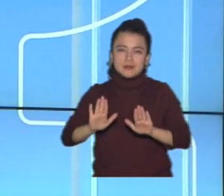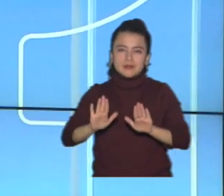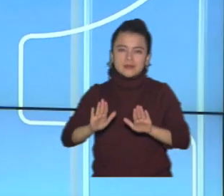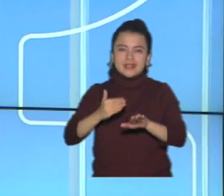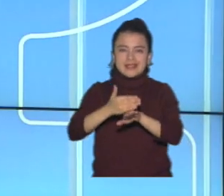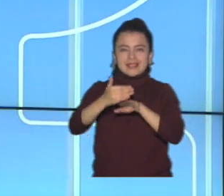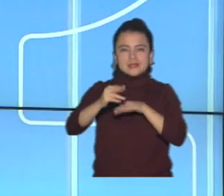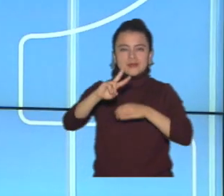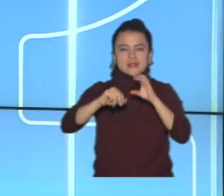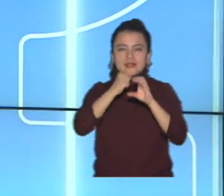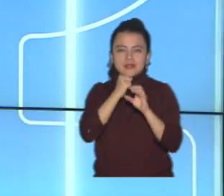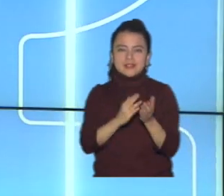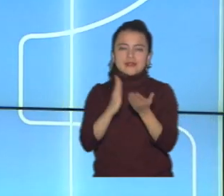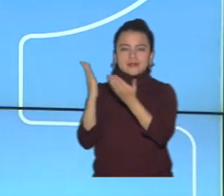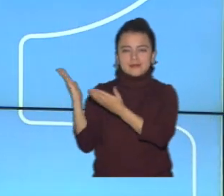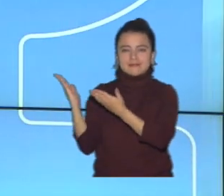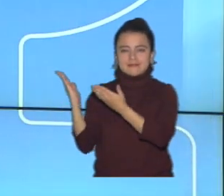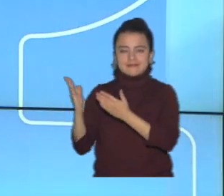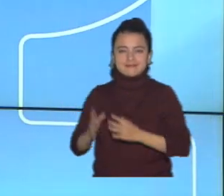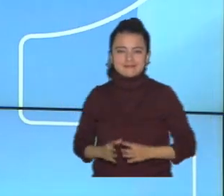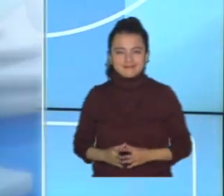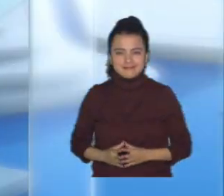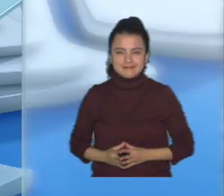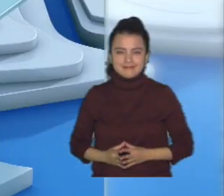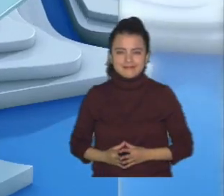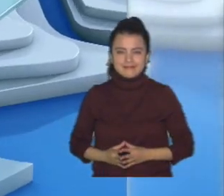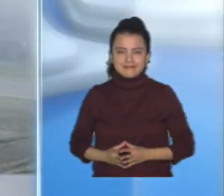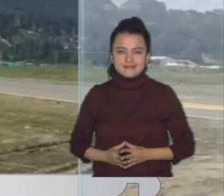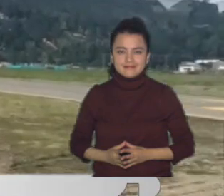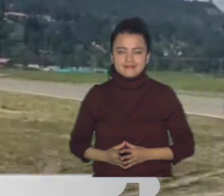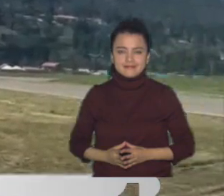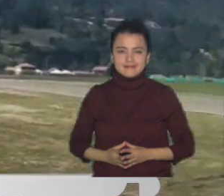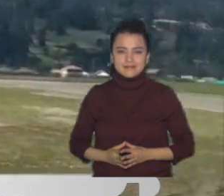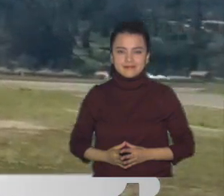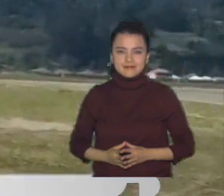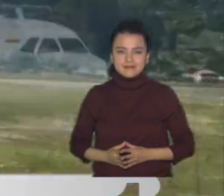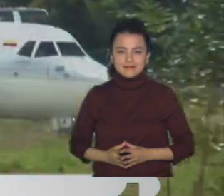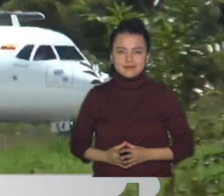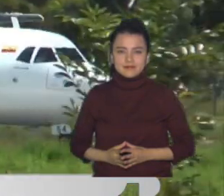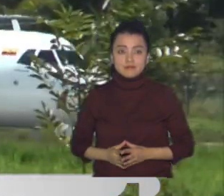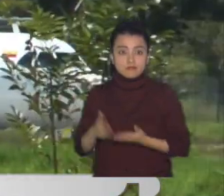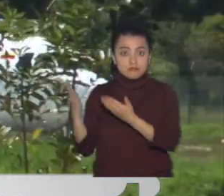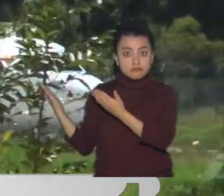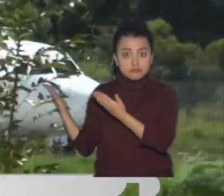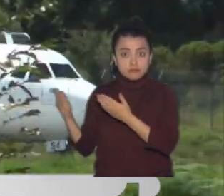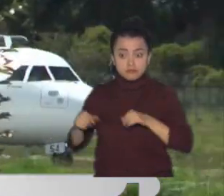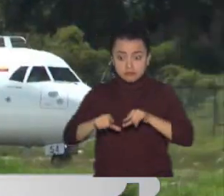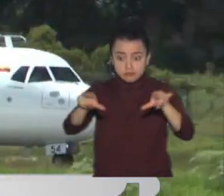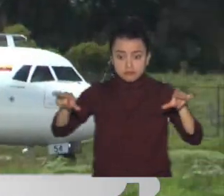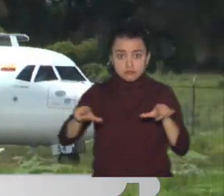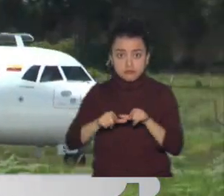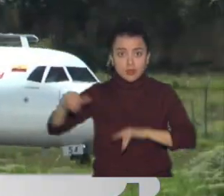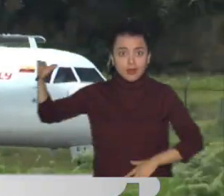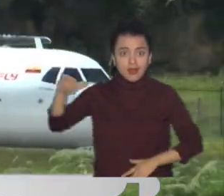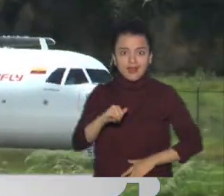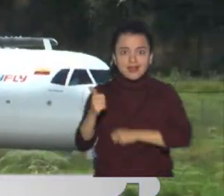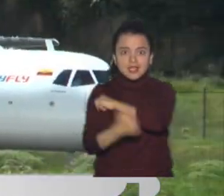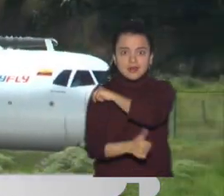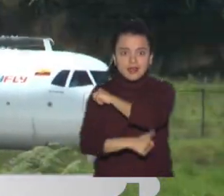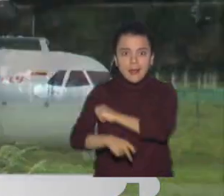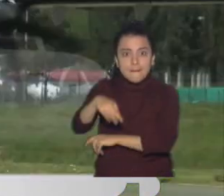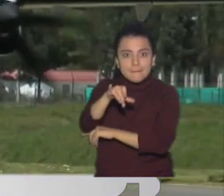en Noticentro 1 CMI y al regresar, espere. Entra en operación el aeropuerto de Paipa con el primer